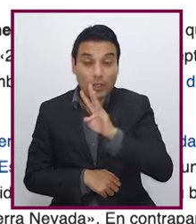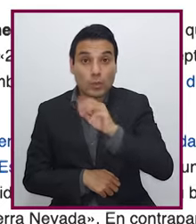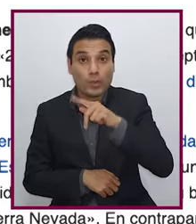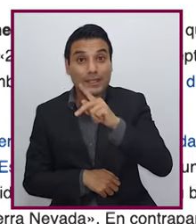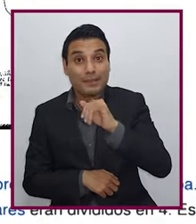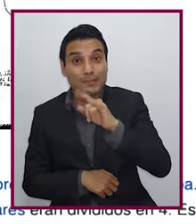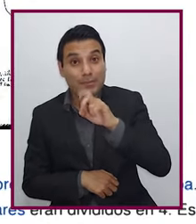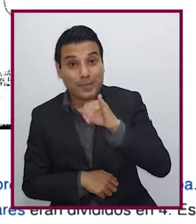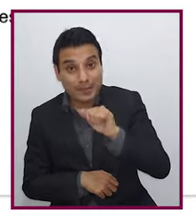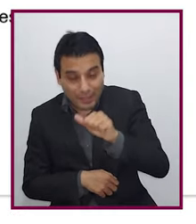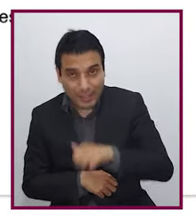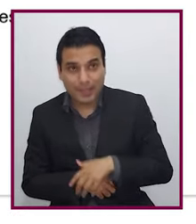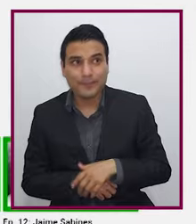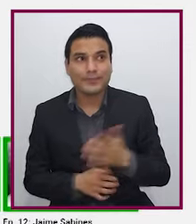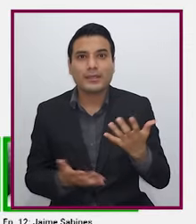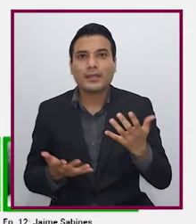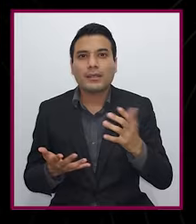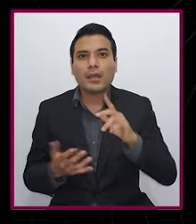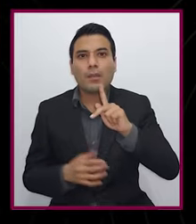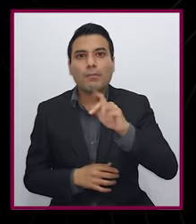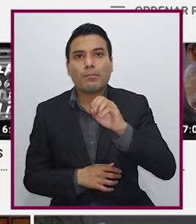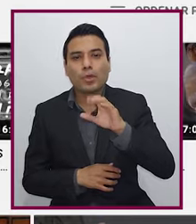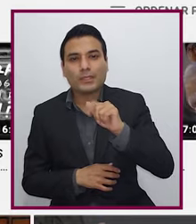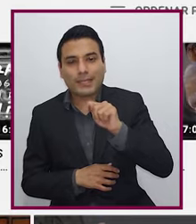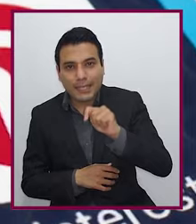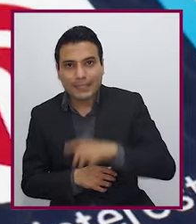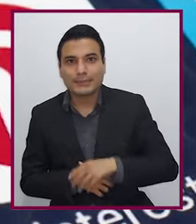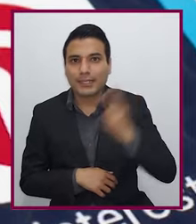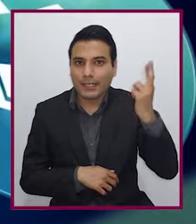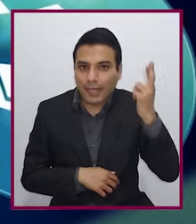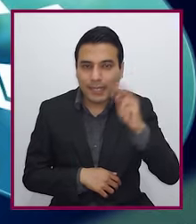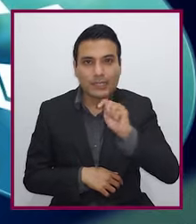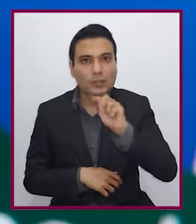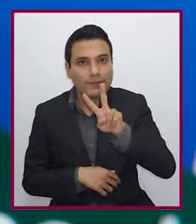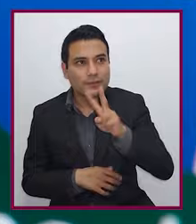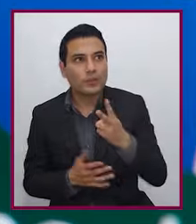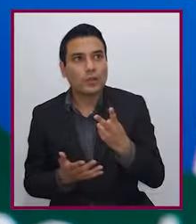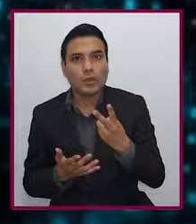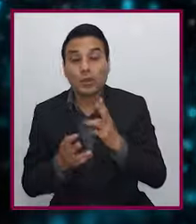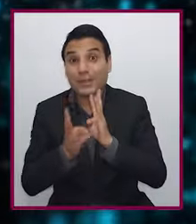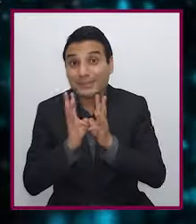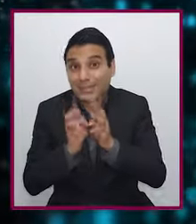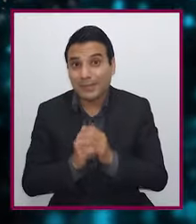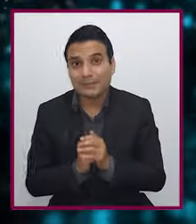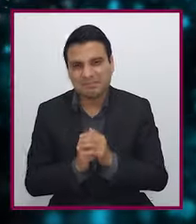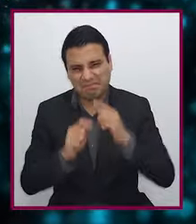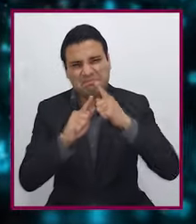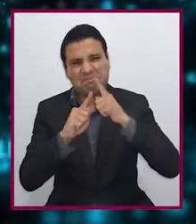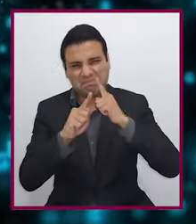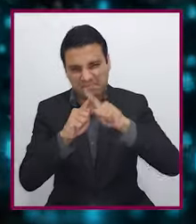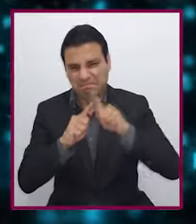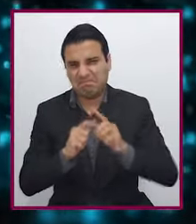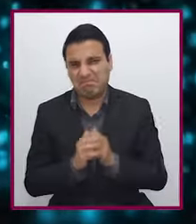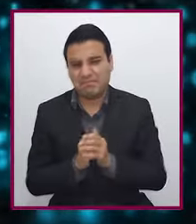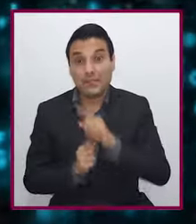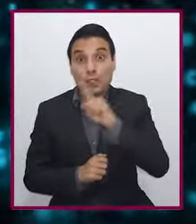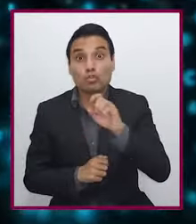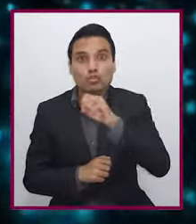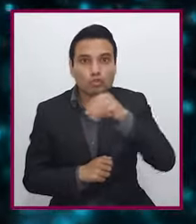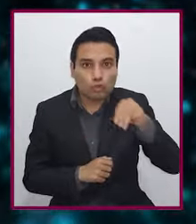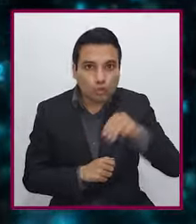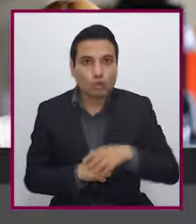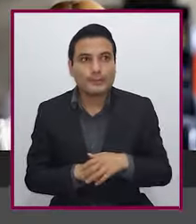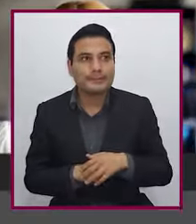mejor aprender a usar Wikipedia, podcast, las redes sociales, el WhatsApp, la radio, la televisión también que se transmiten